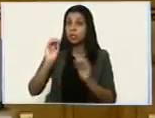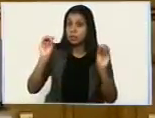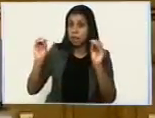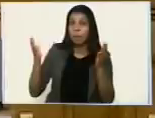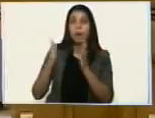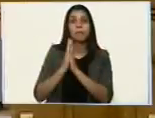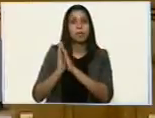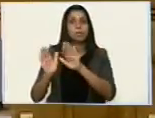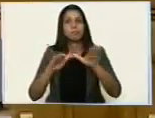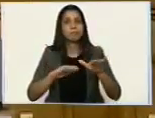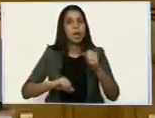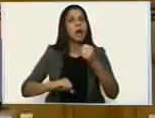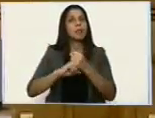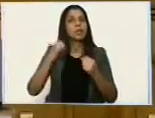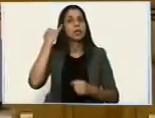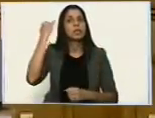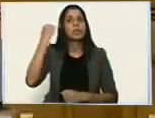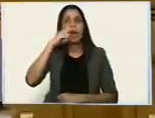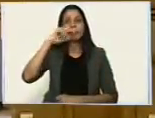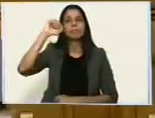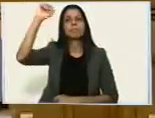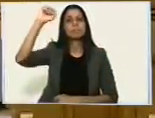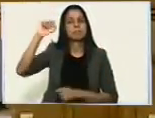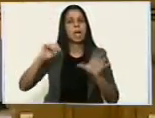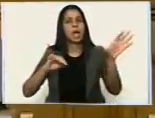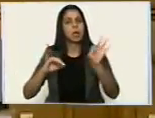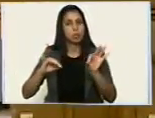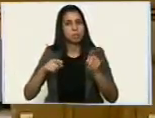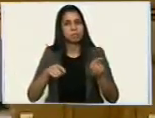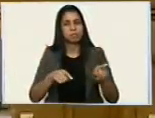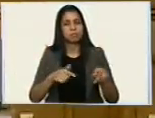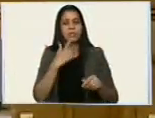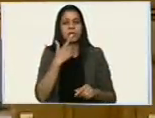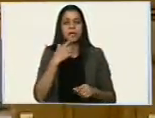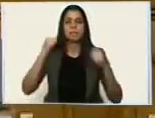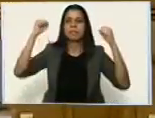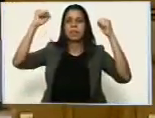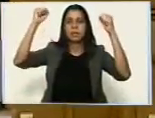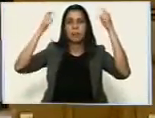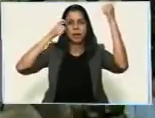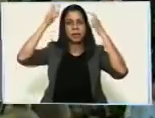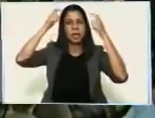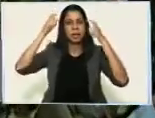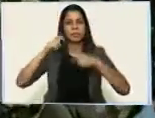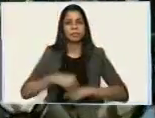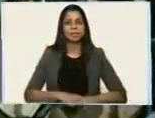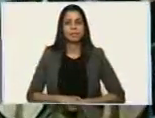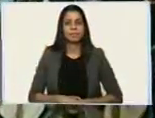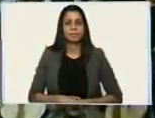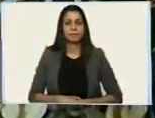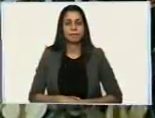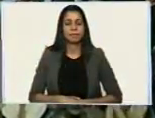la postulación de nuestro presidente obrero Nicolás Maduro. ¡Que viva nuestro comandante Chávez!